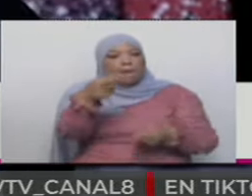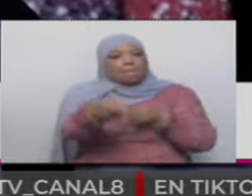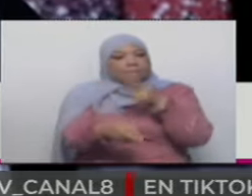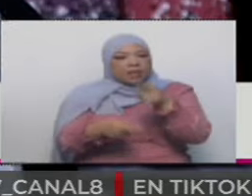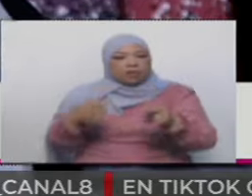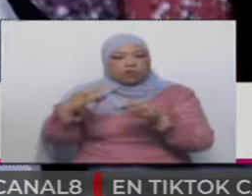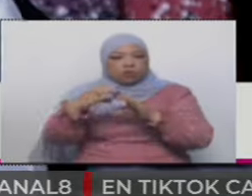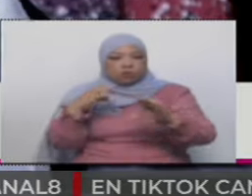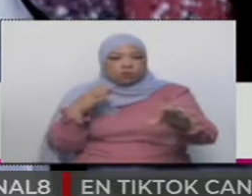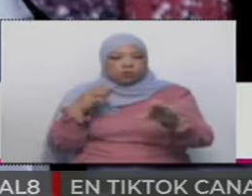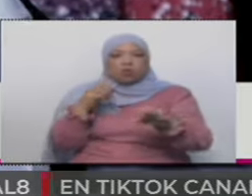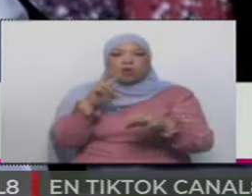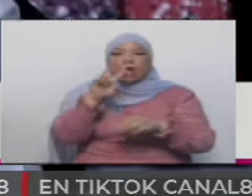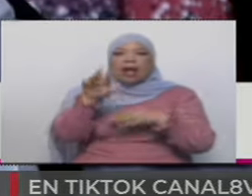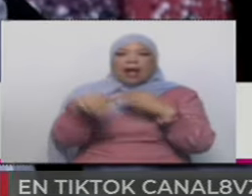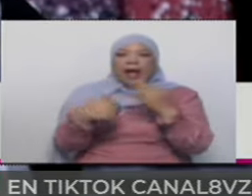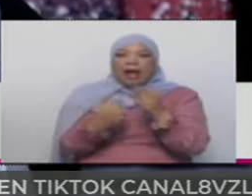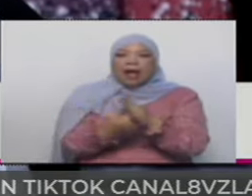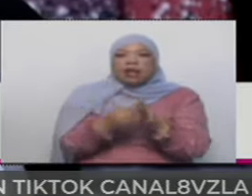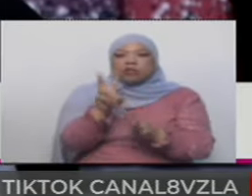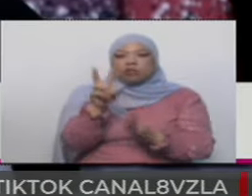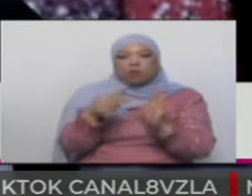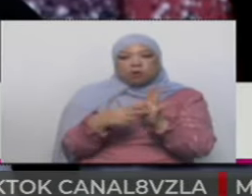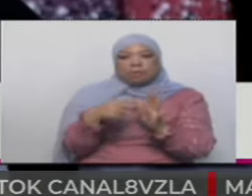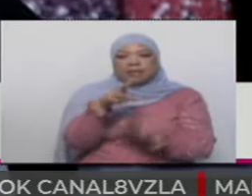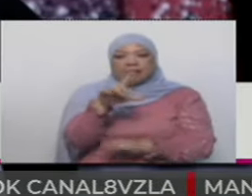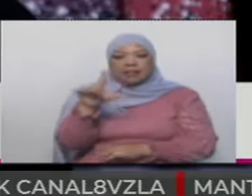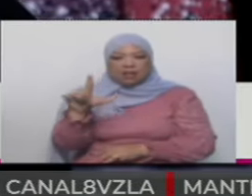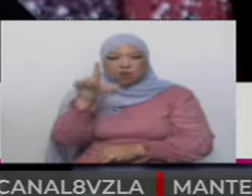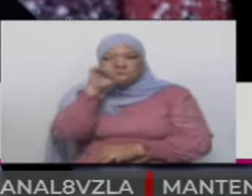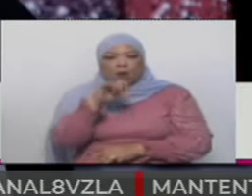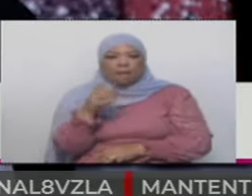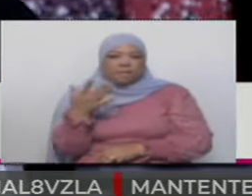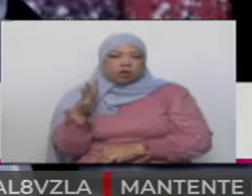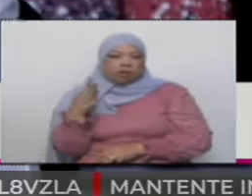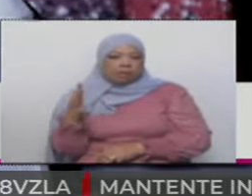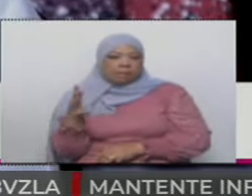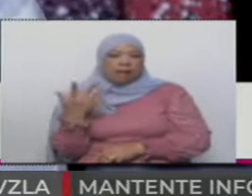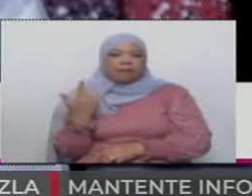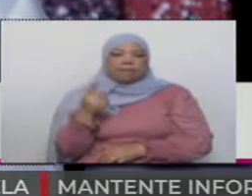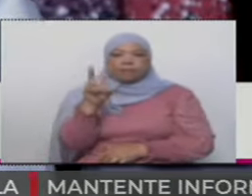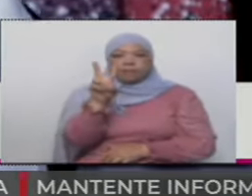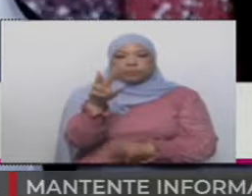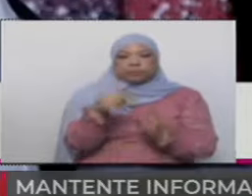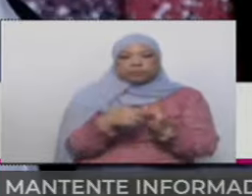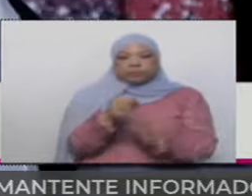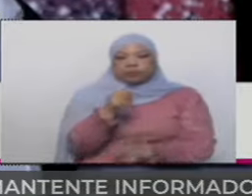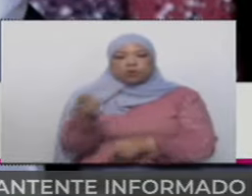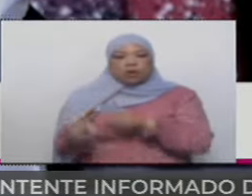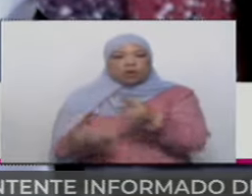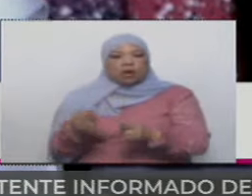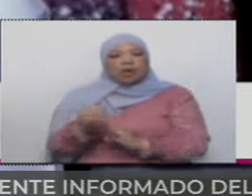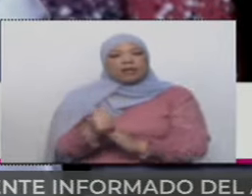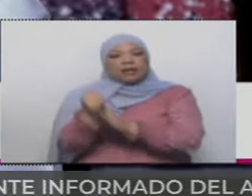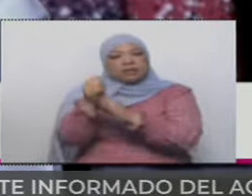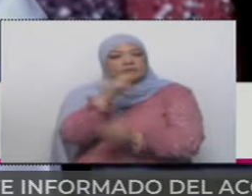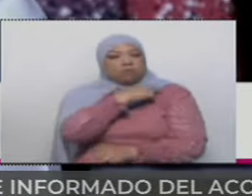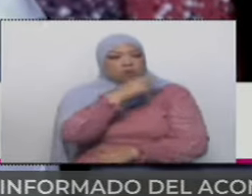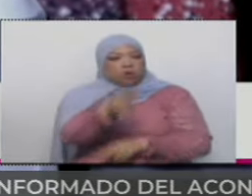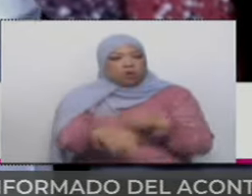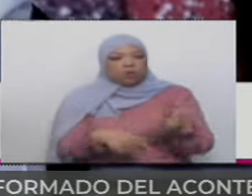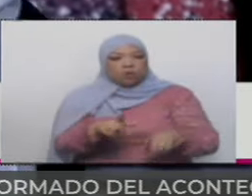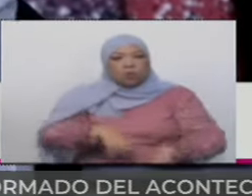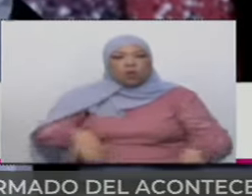al 2031. Cuáles van a ser las políticas del plan de mantenimiento metro, de las GPS, de estaciones, desde la clase